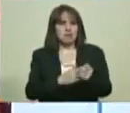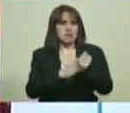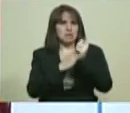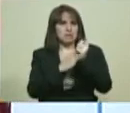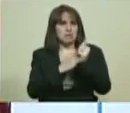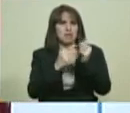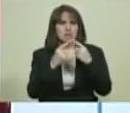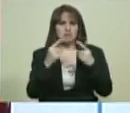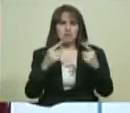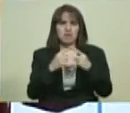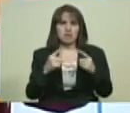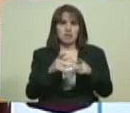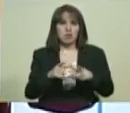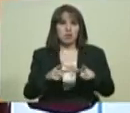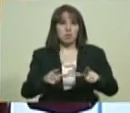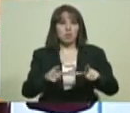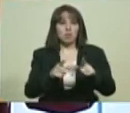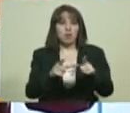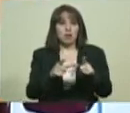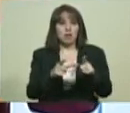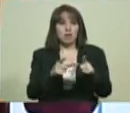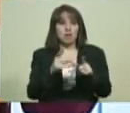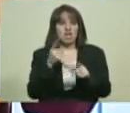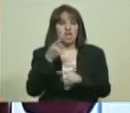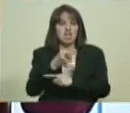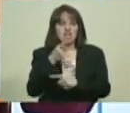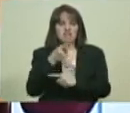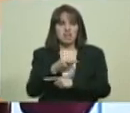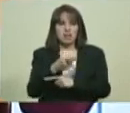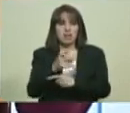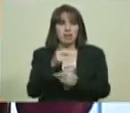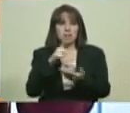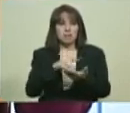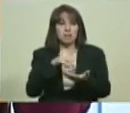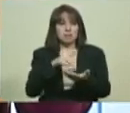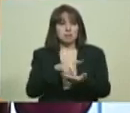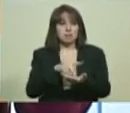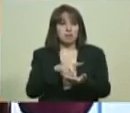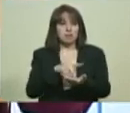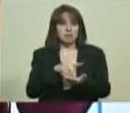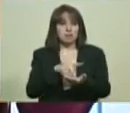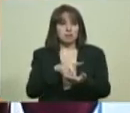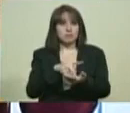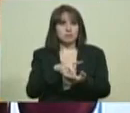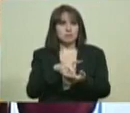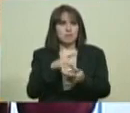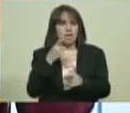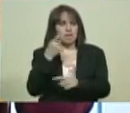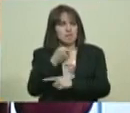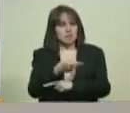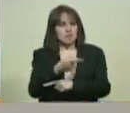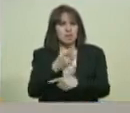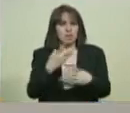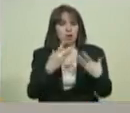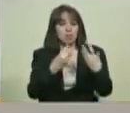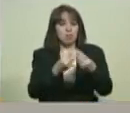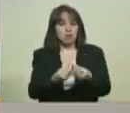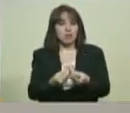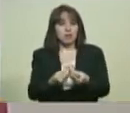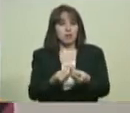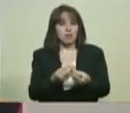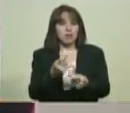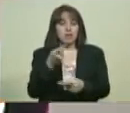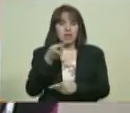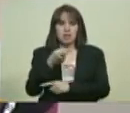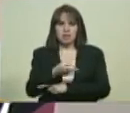instancias. Y el deber de participar, el deber de acompañar, el deber de